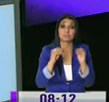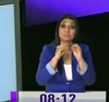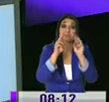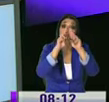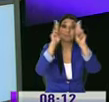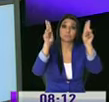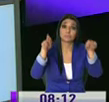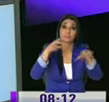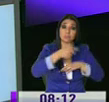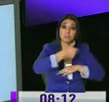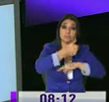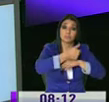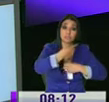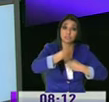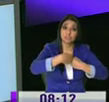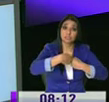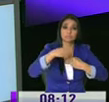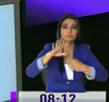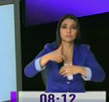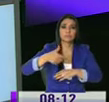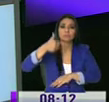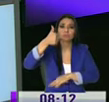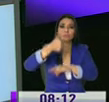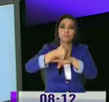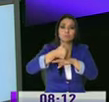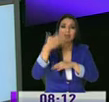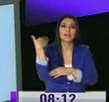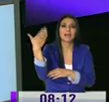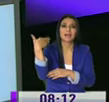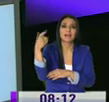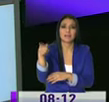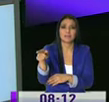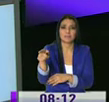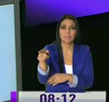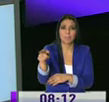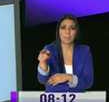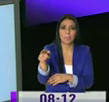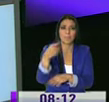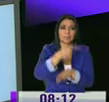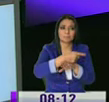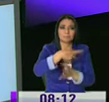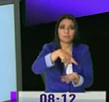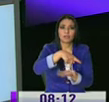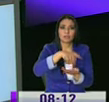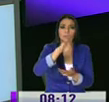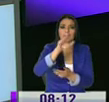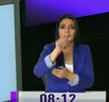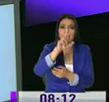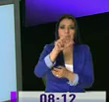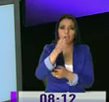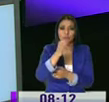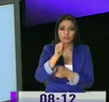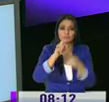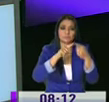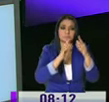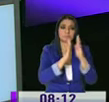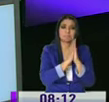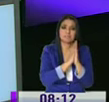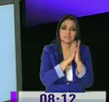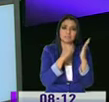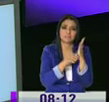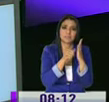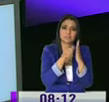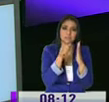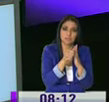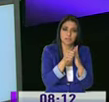nuestra autoridad de quitó la autoridad el alcalde barros que tiene que poner de alcalde barrios a ver tiene que pedir al ministerio